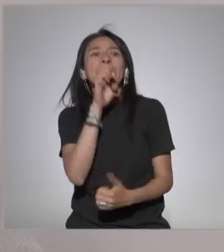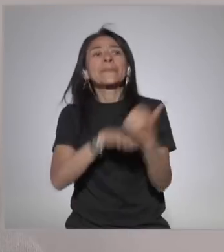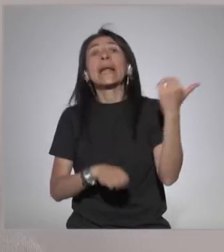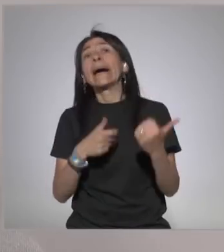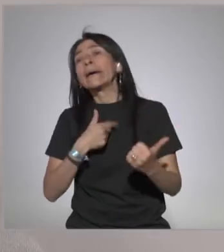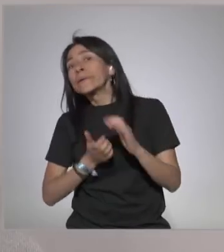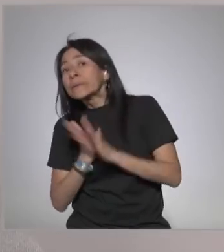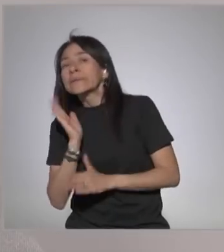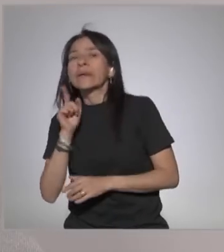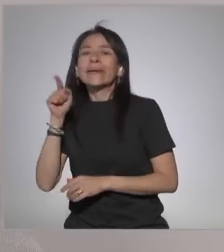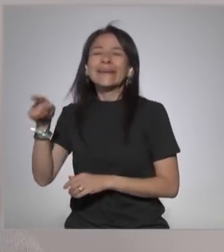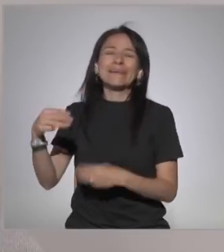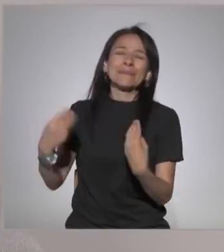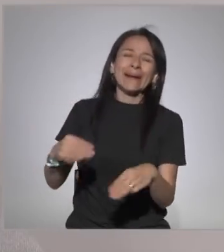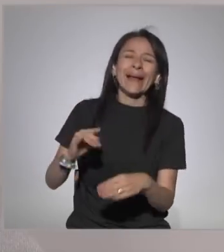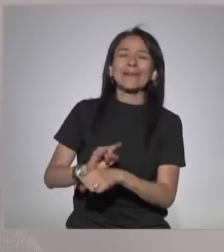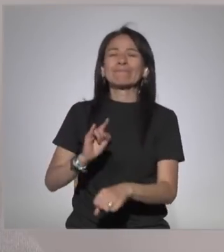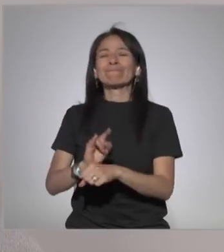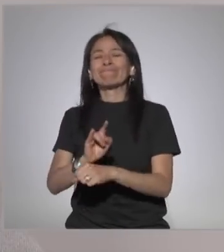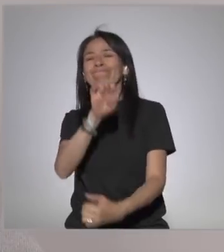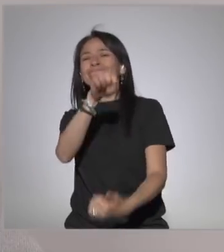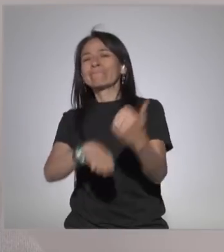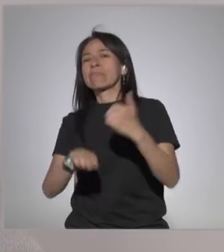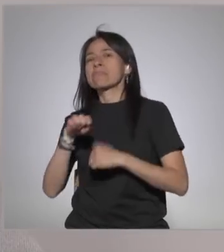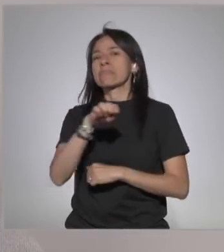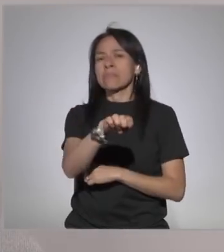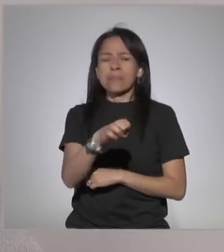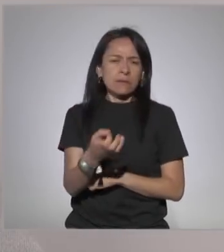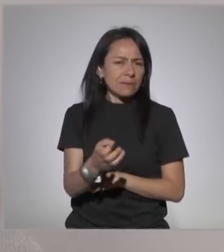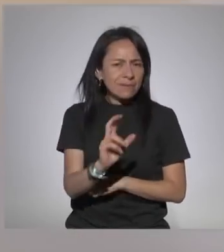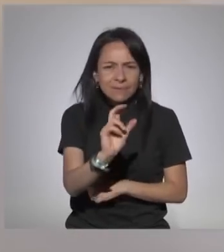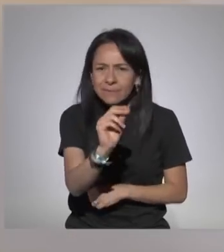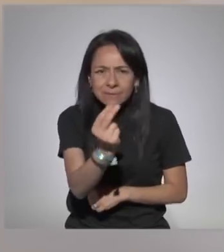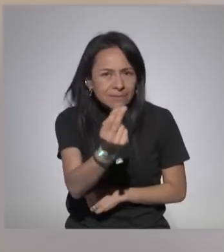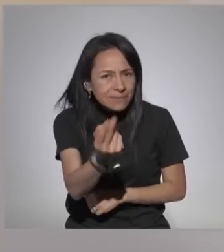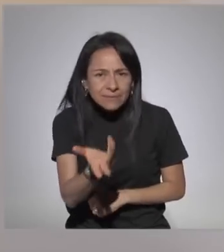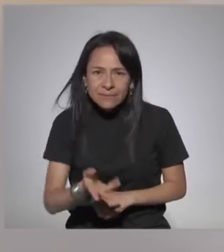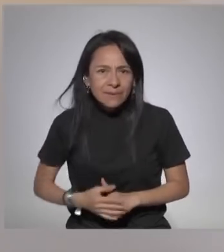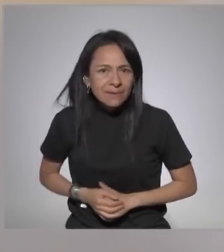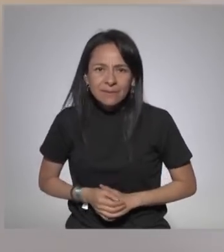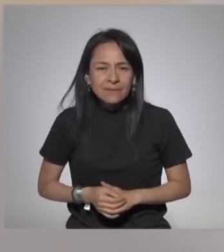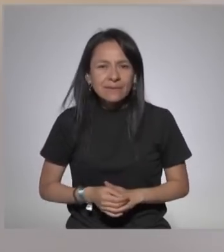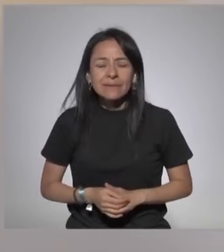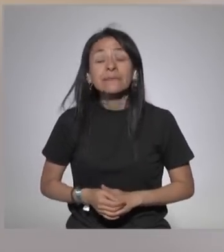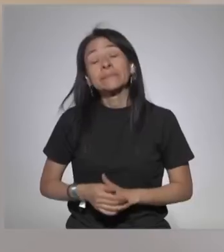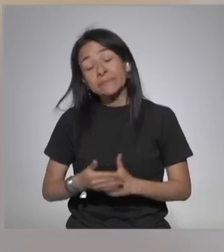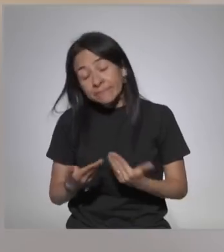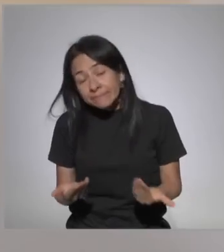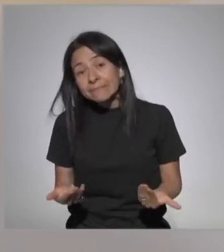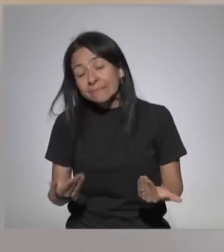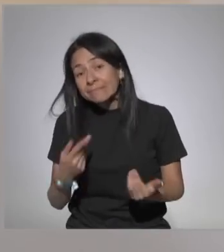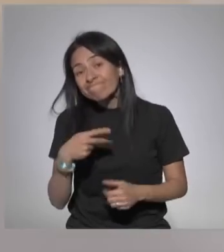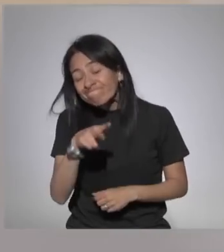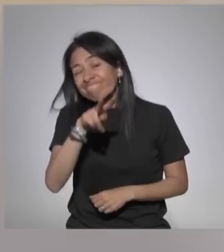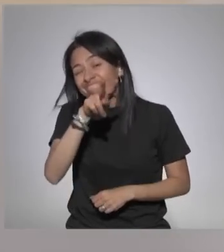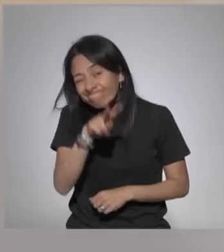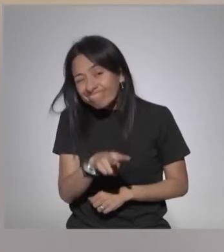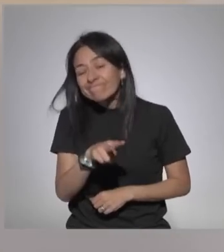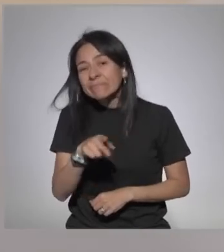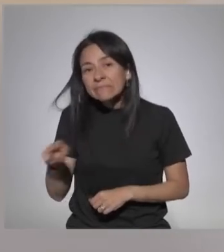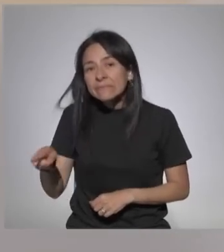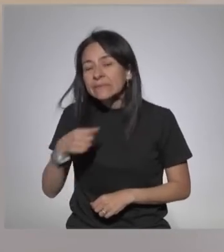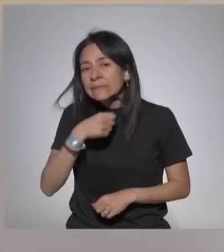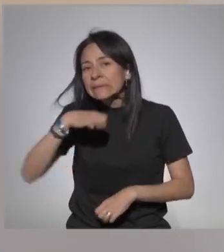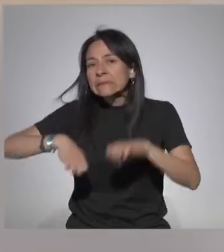por que ejemplo, tener que ¿no? mentir y decir que voy al mercado. Pero es de las muchas personas mayores donde más se detienen para tener